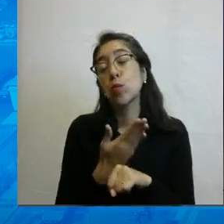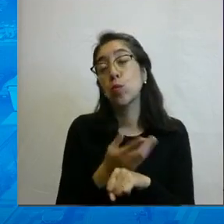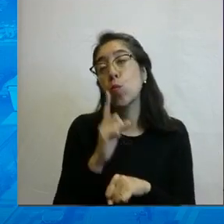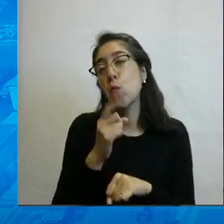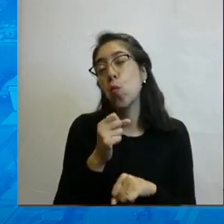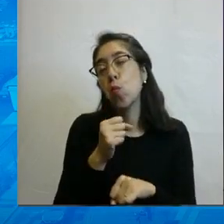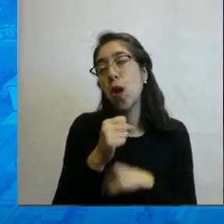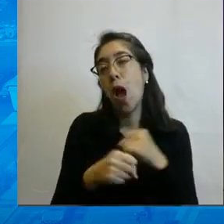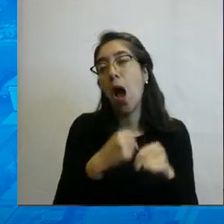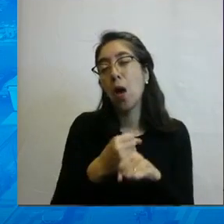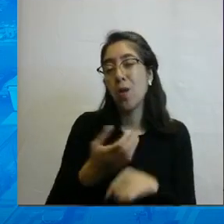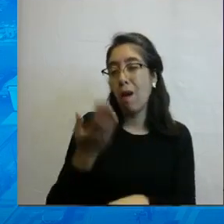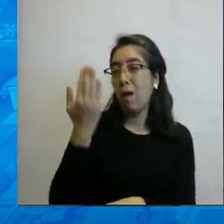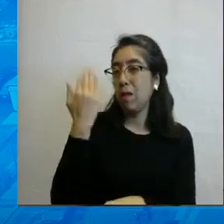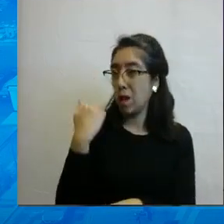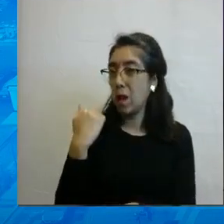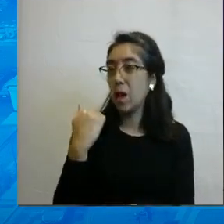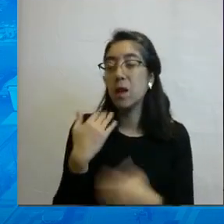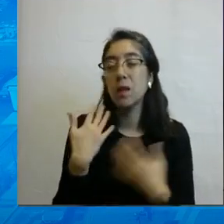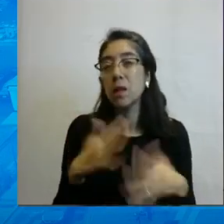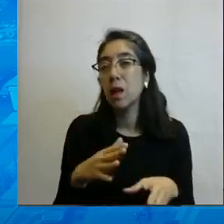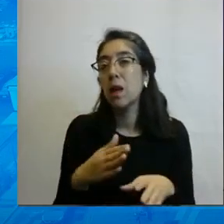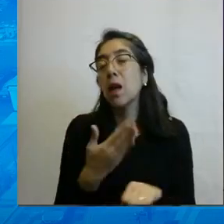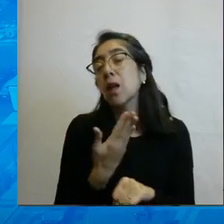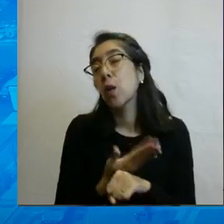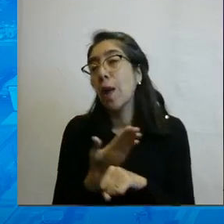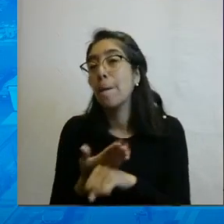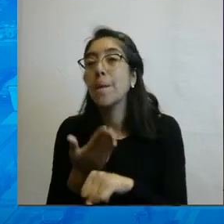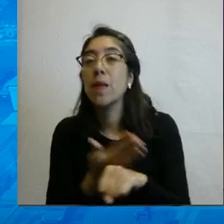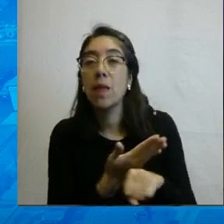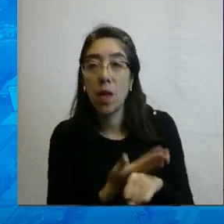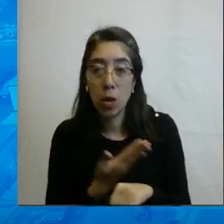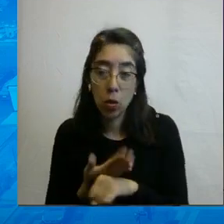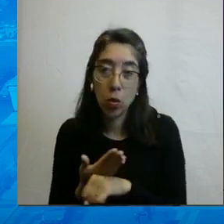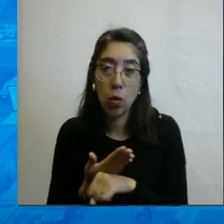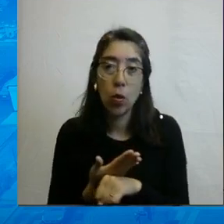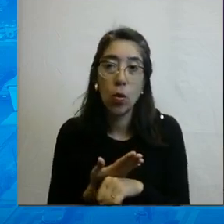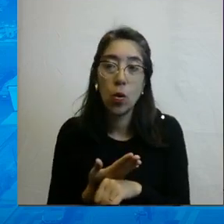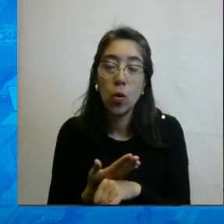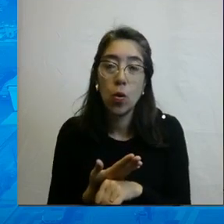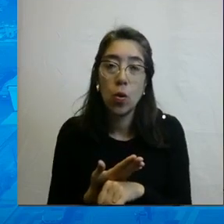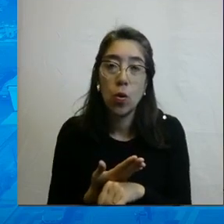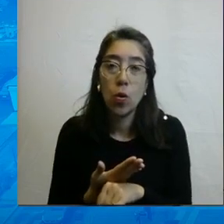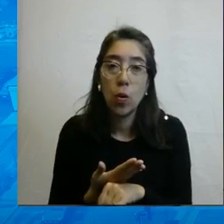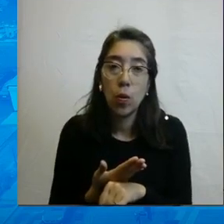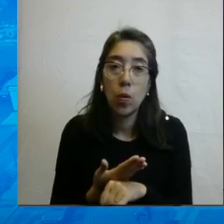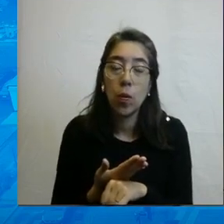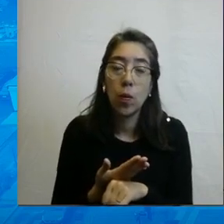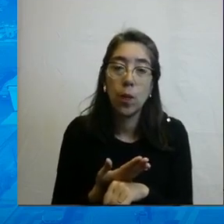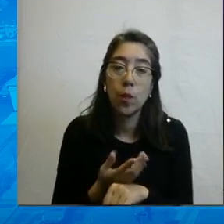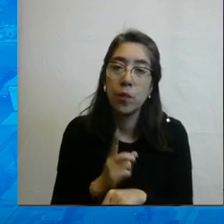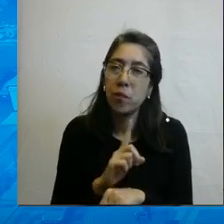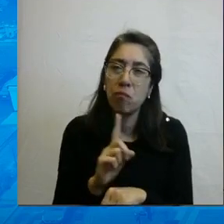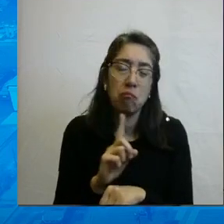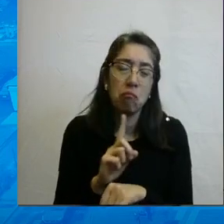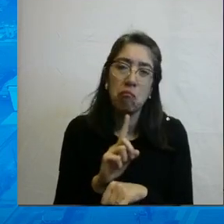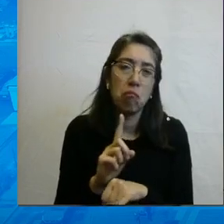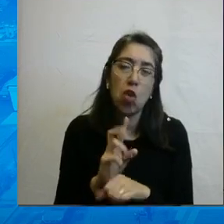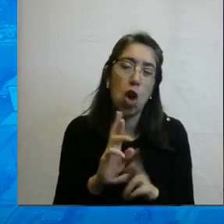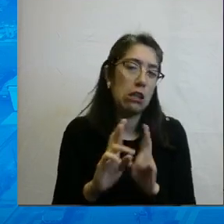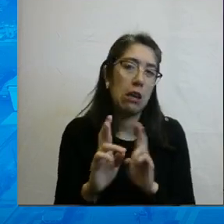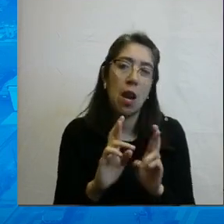hay varias otras solicitudes de diferentes ámbitos, no solamente en lo vinculado al golpe de Estado, por lo tanto no hay una